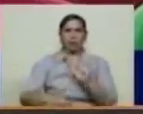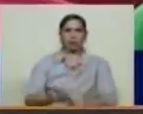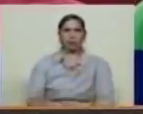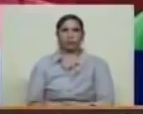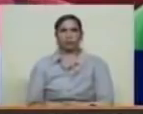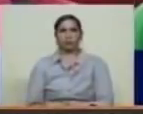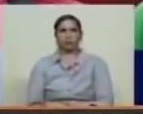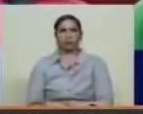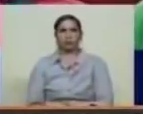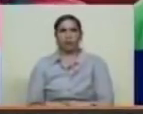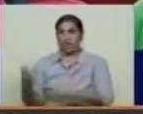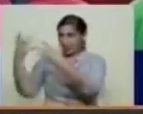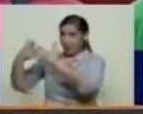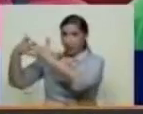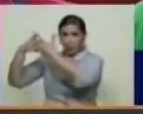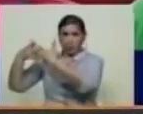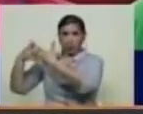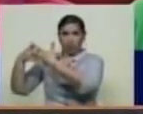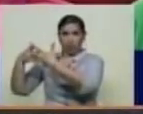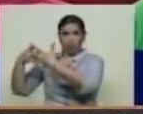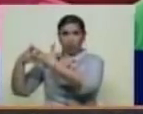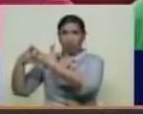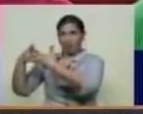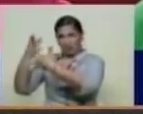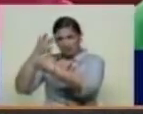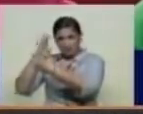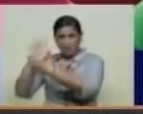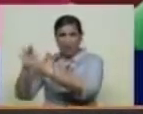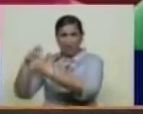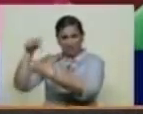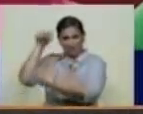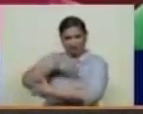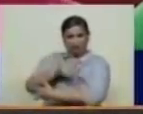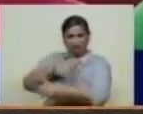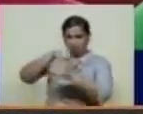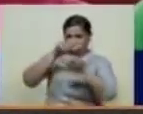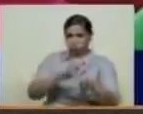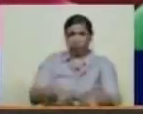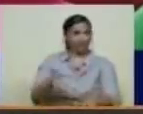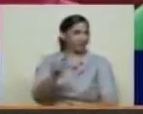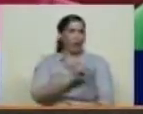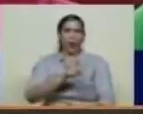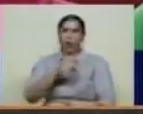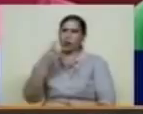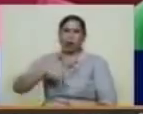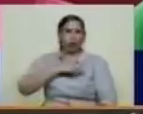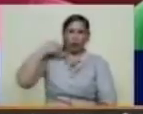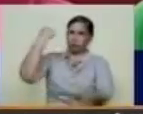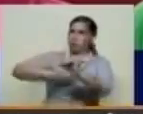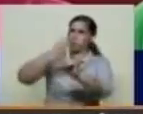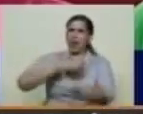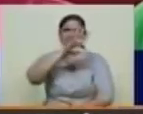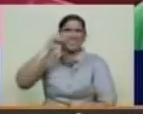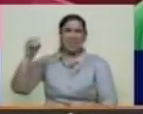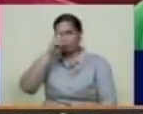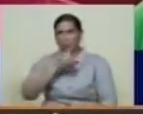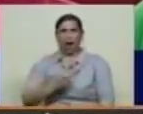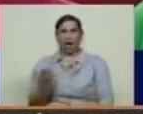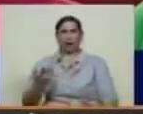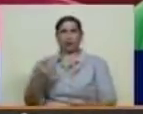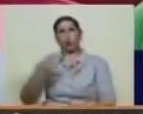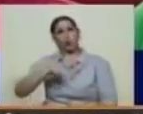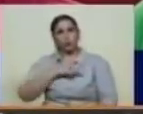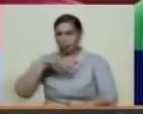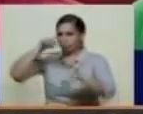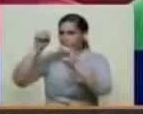¿Cree Estados Unidos que nos va a vencer? No conoce un pueblo que ha luchado más de 500 años por su libertad y que no se va a rendir